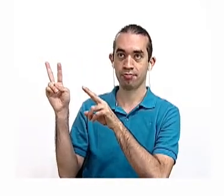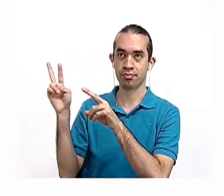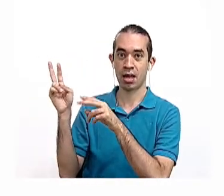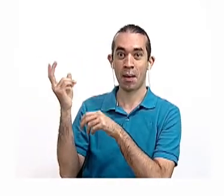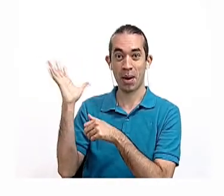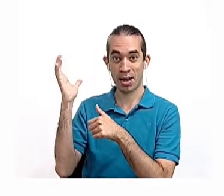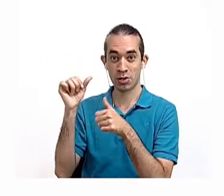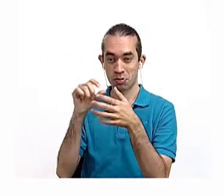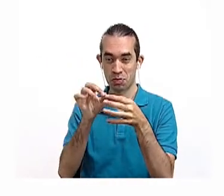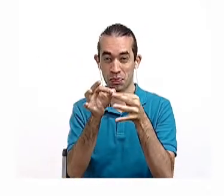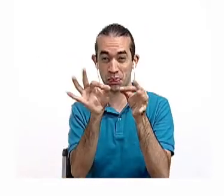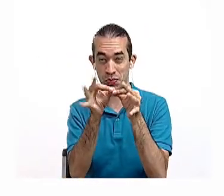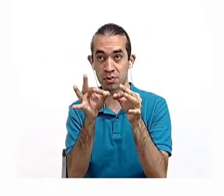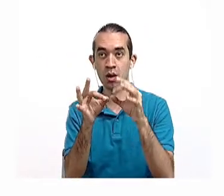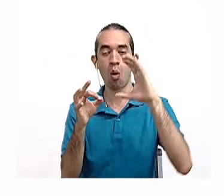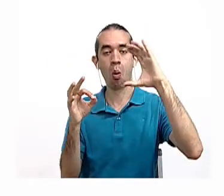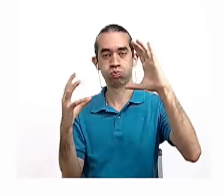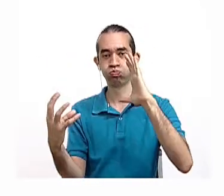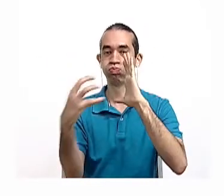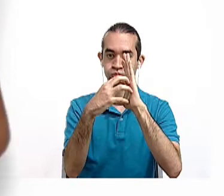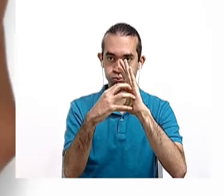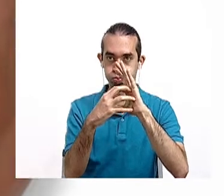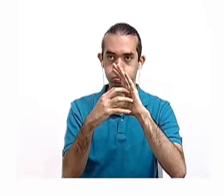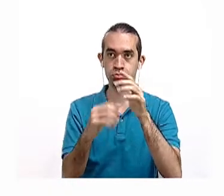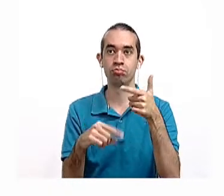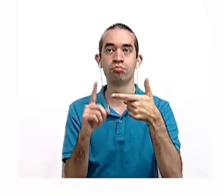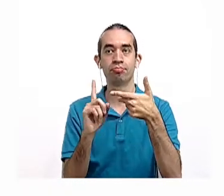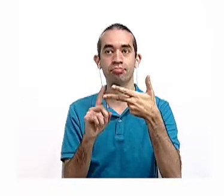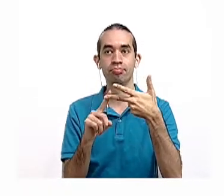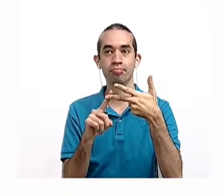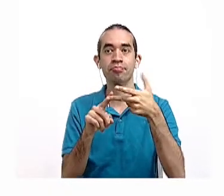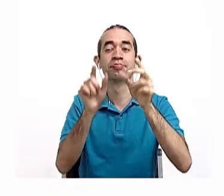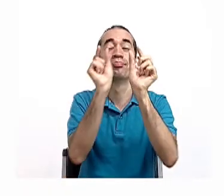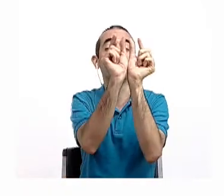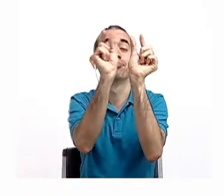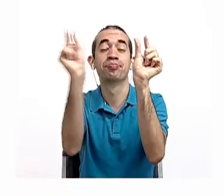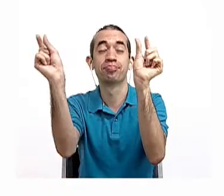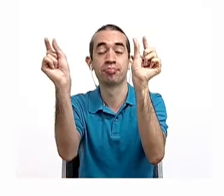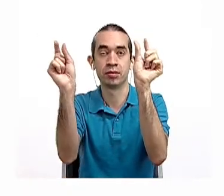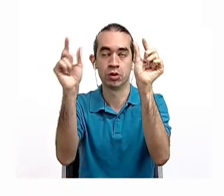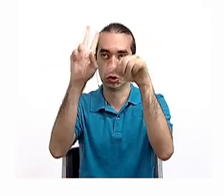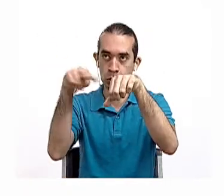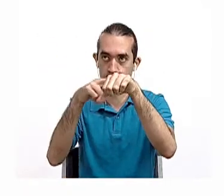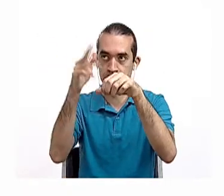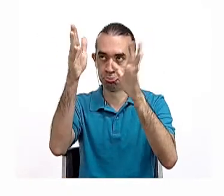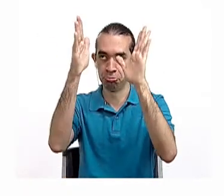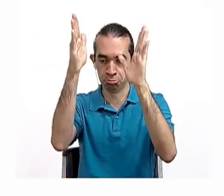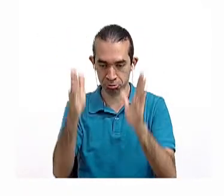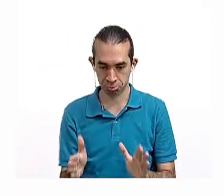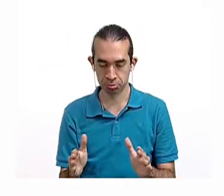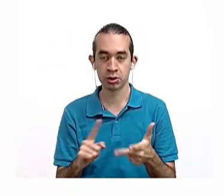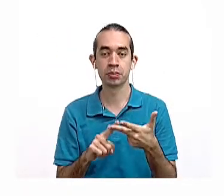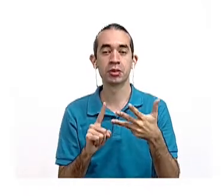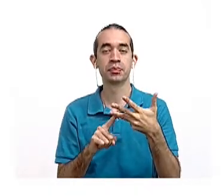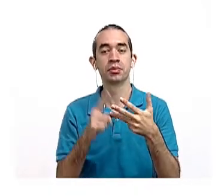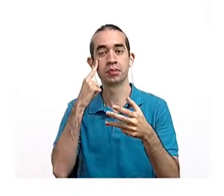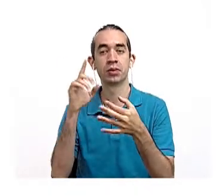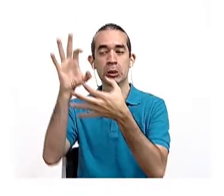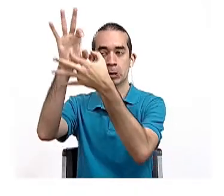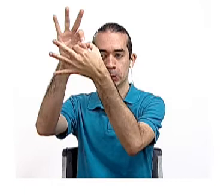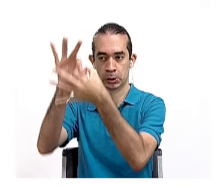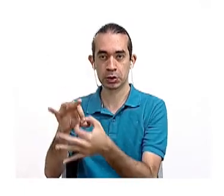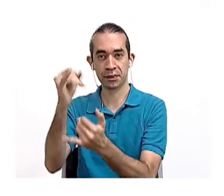estrofas, el conjunto de versos, la métrica, la medida regular y la rima, la coincidencia de los sonidos